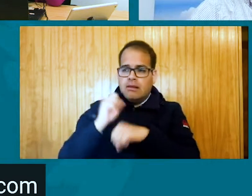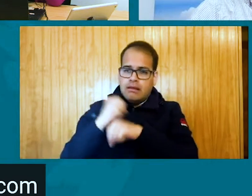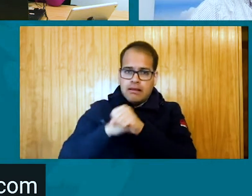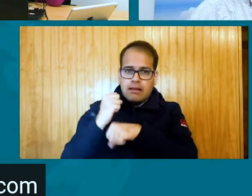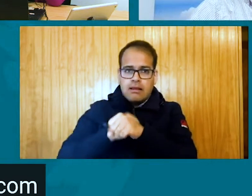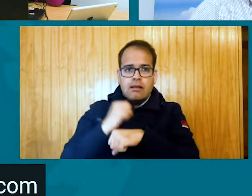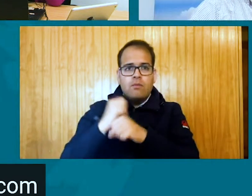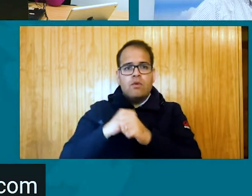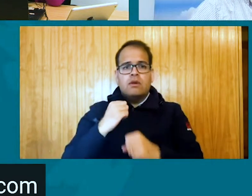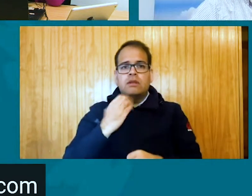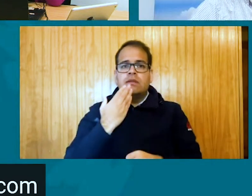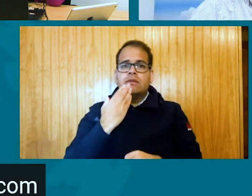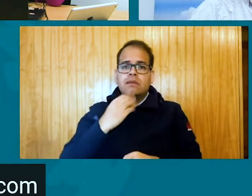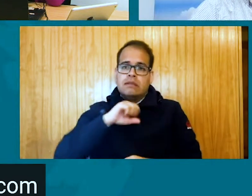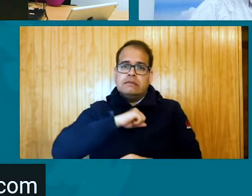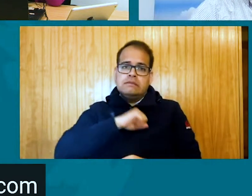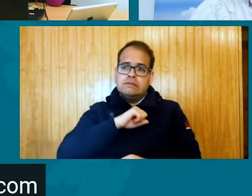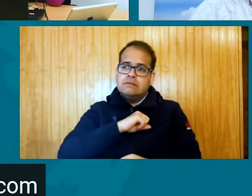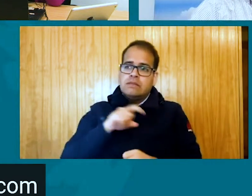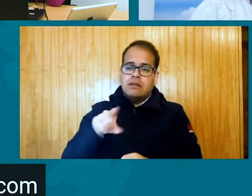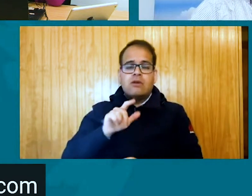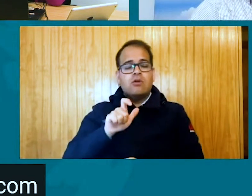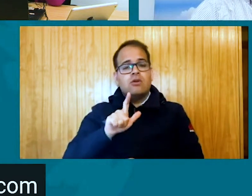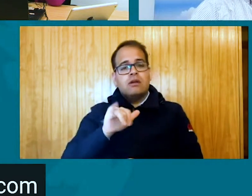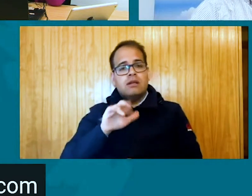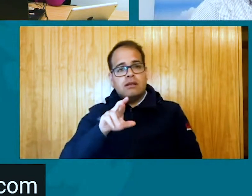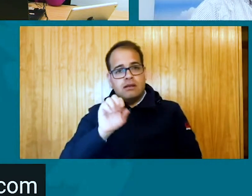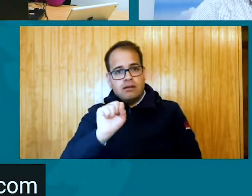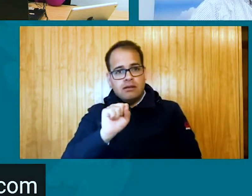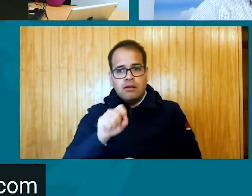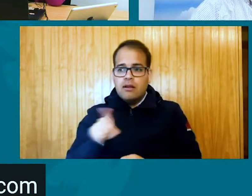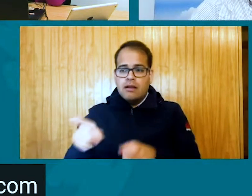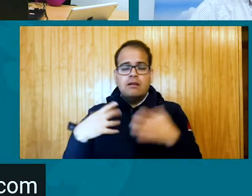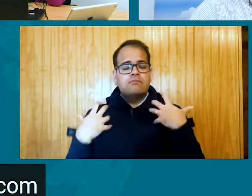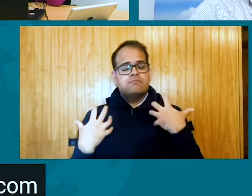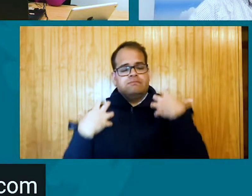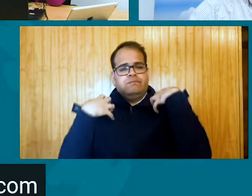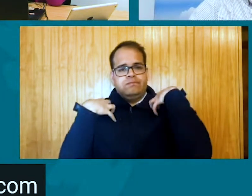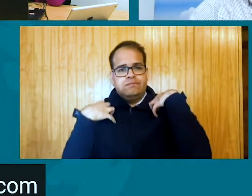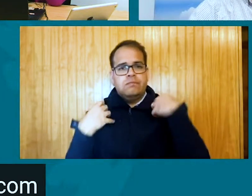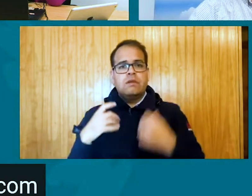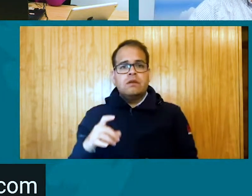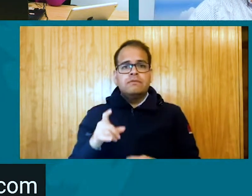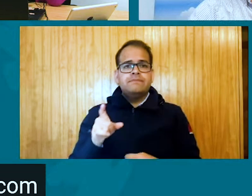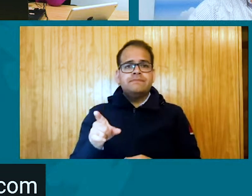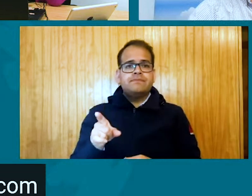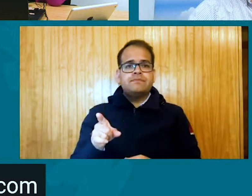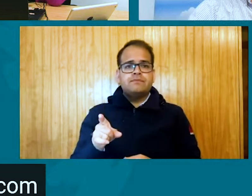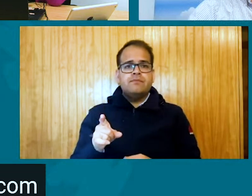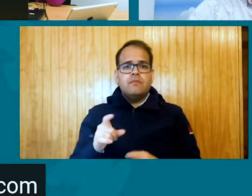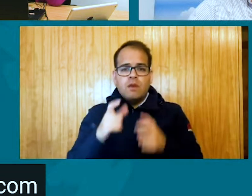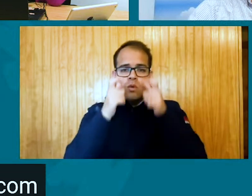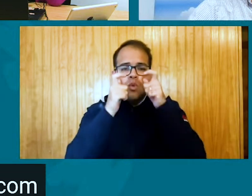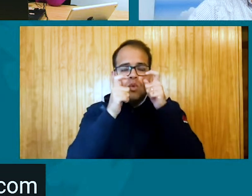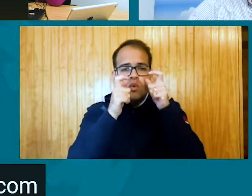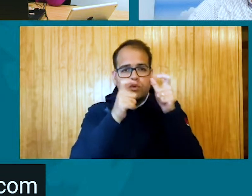cosecha. Santiago Lira, quien escribió recién, está a cargo de todo lo que es